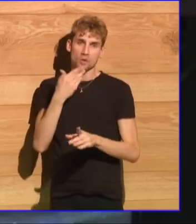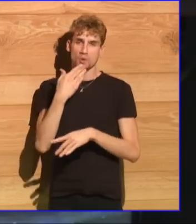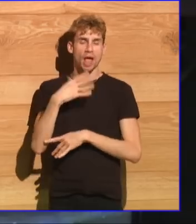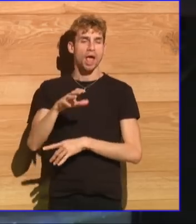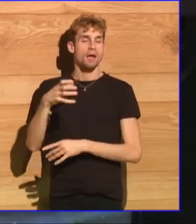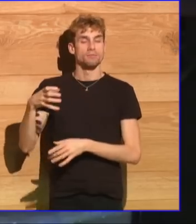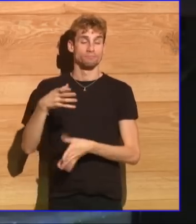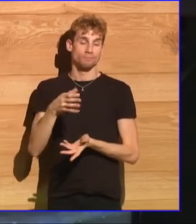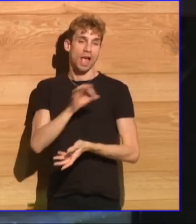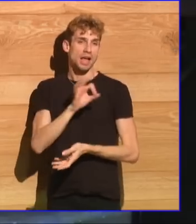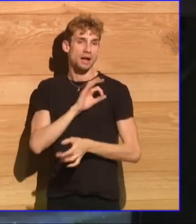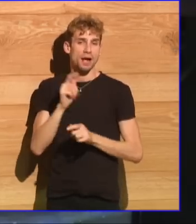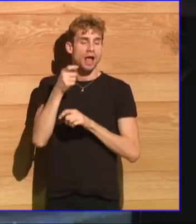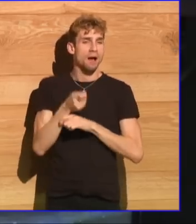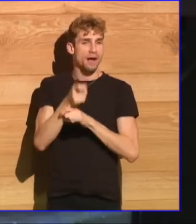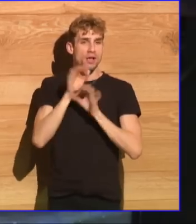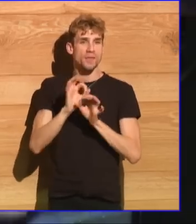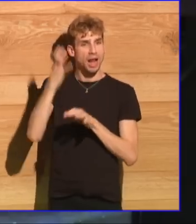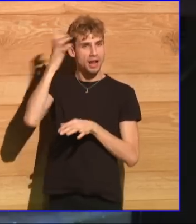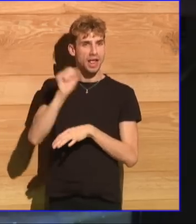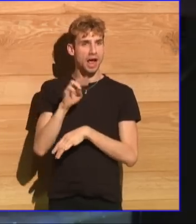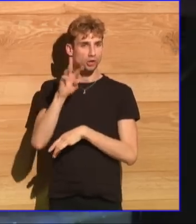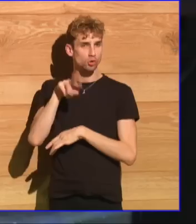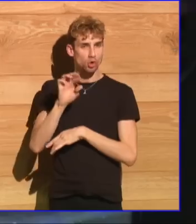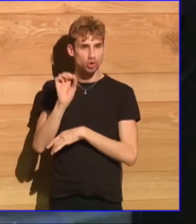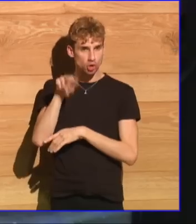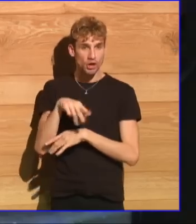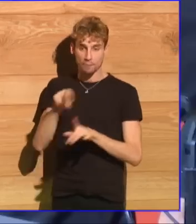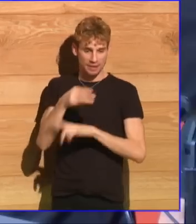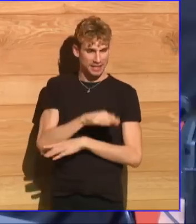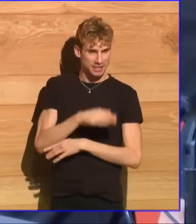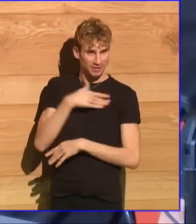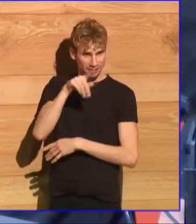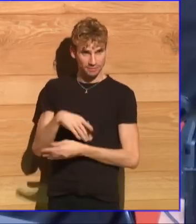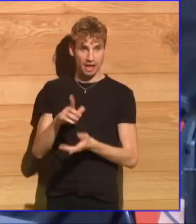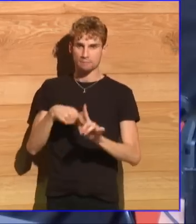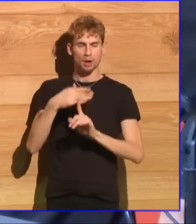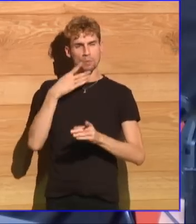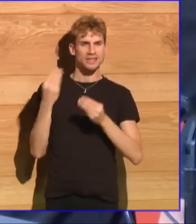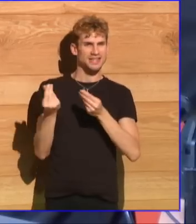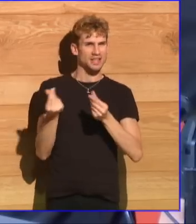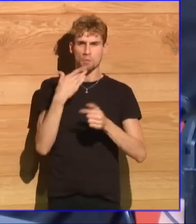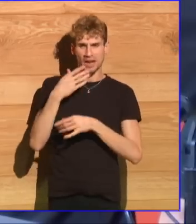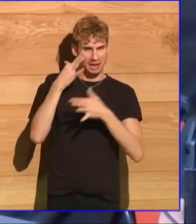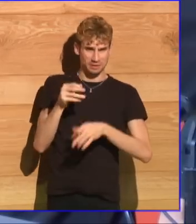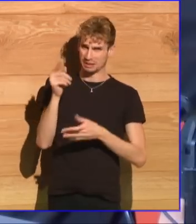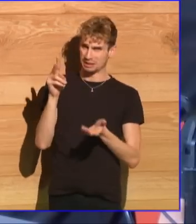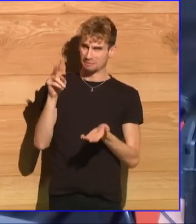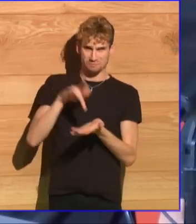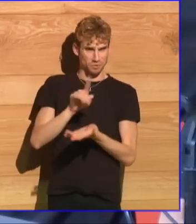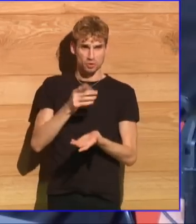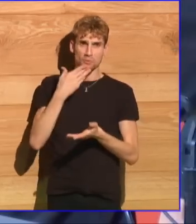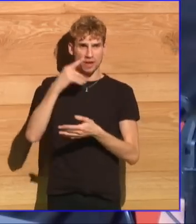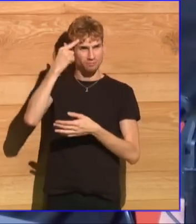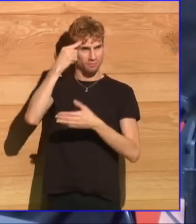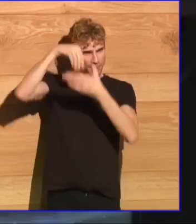Arturo, y él lo que quiere es ser un caballero del rey Arturo también. Y además tienes muy clara la sensación de que eso en realidad no ha pasado, que eso está solo ocurriendo en